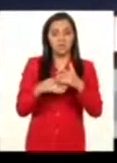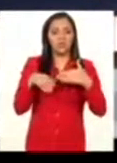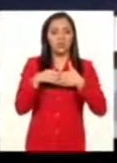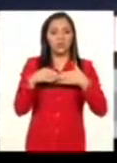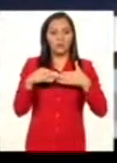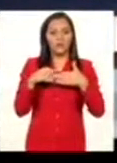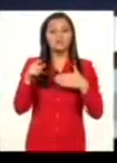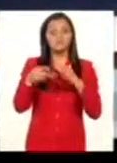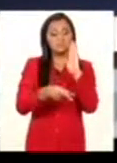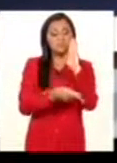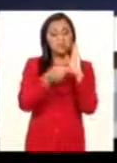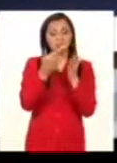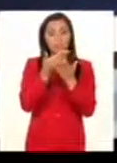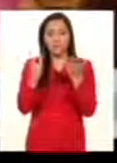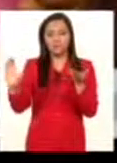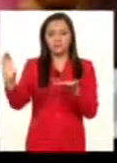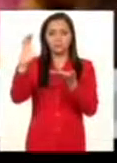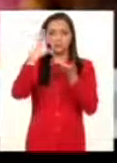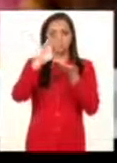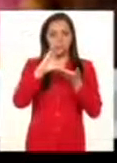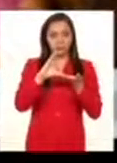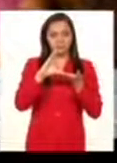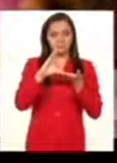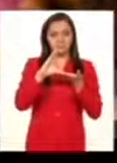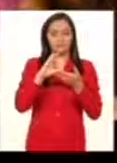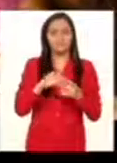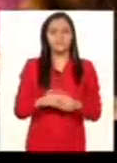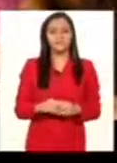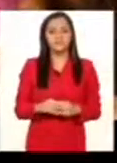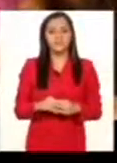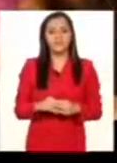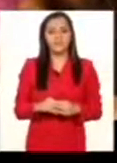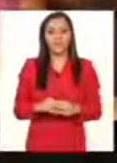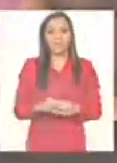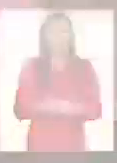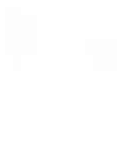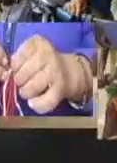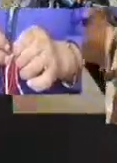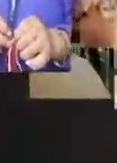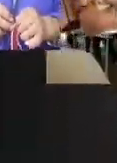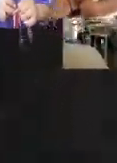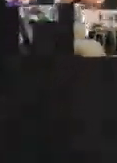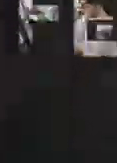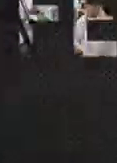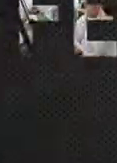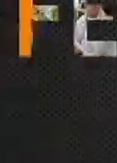dólares provenientes del aprovechamiento responsable del bloque petrolero 72.